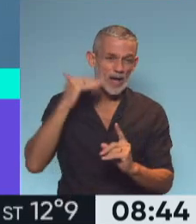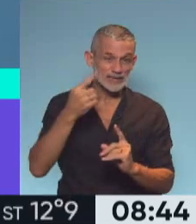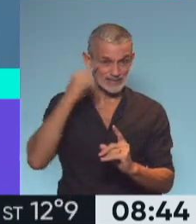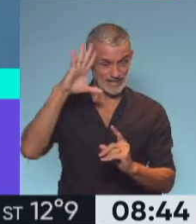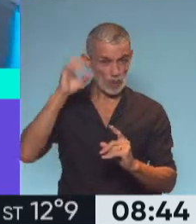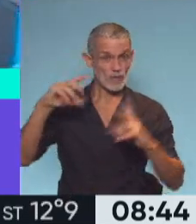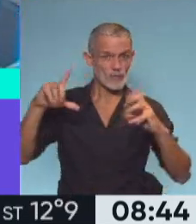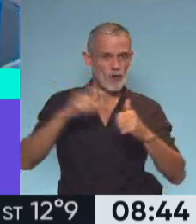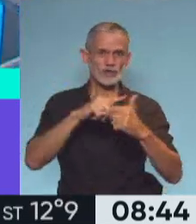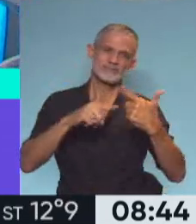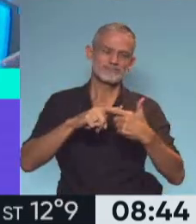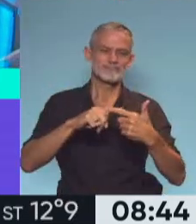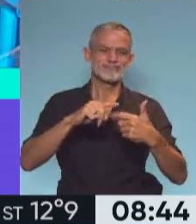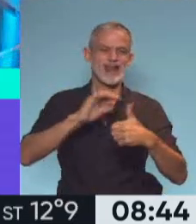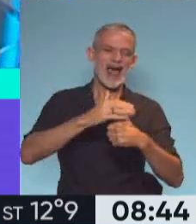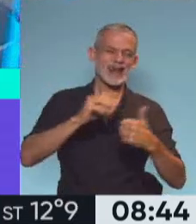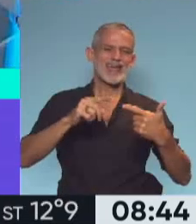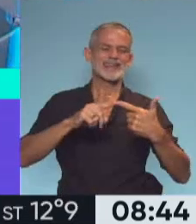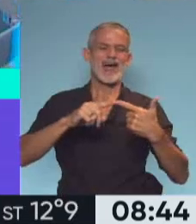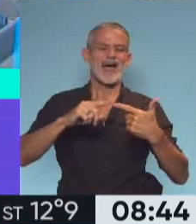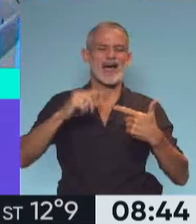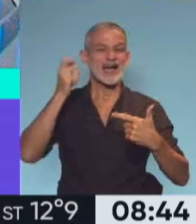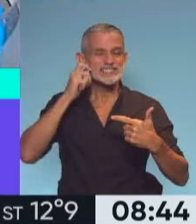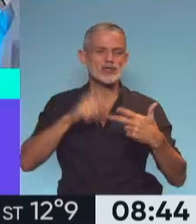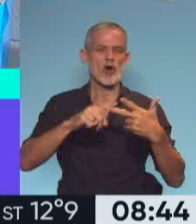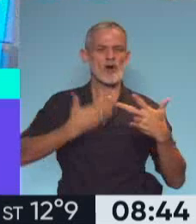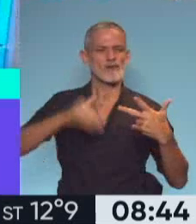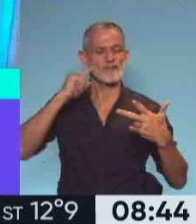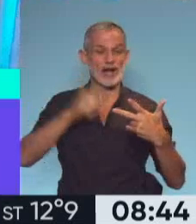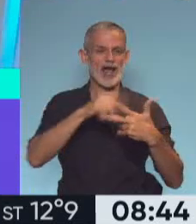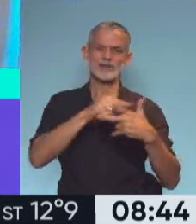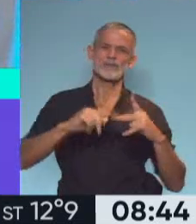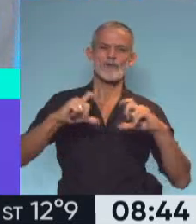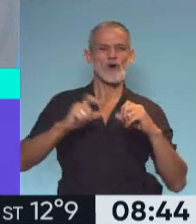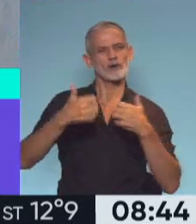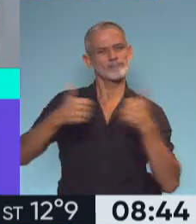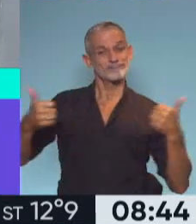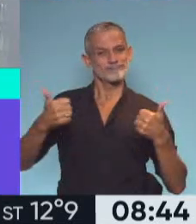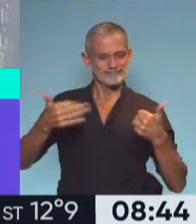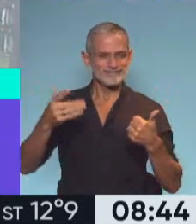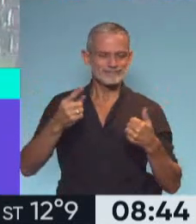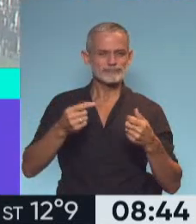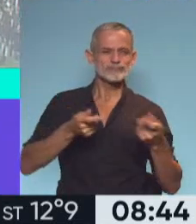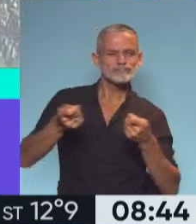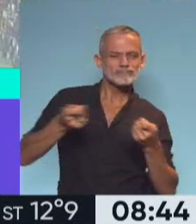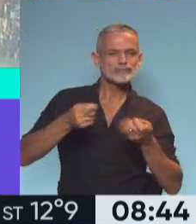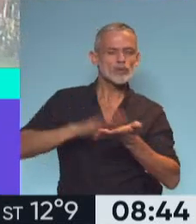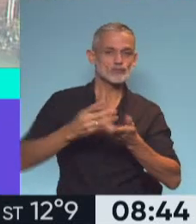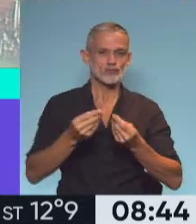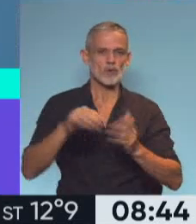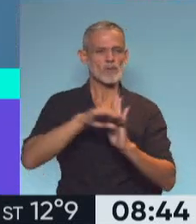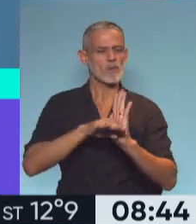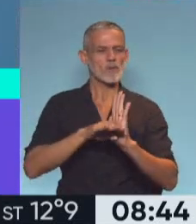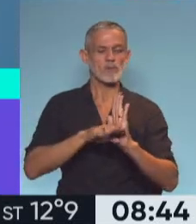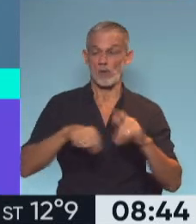en Olivos, Larreta, Kicillof, el presidente Alberto Fernández. El tridente pandemia. Gestionando la pandemia. Se rompió